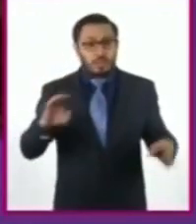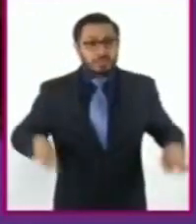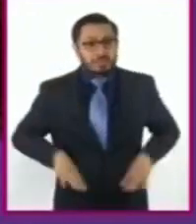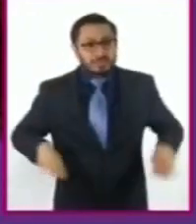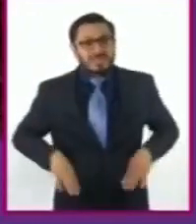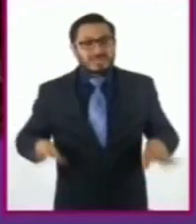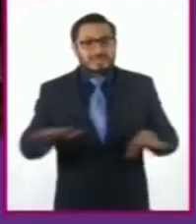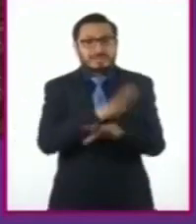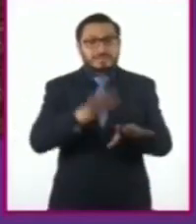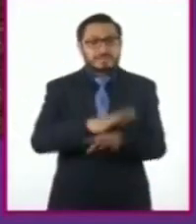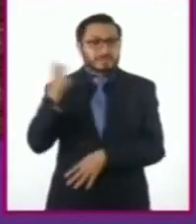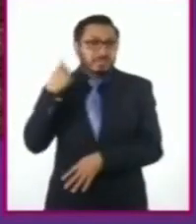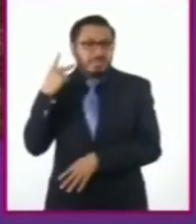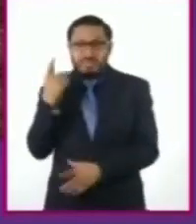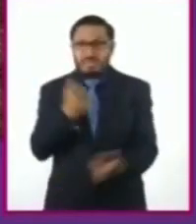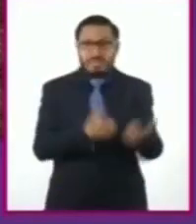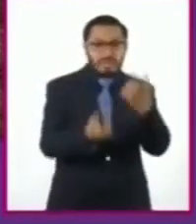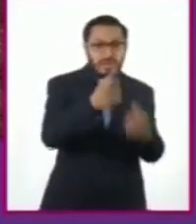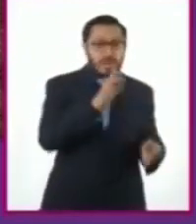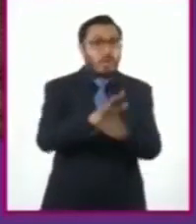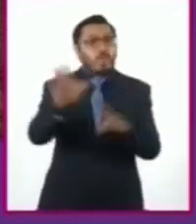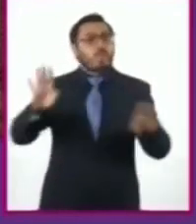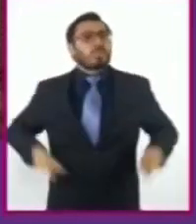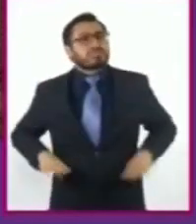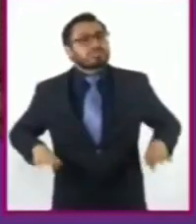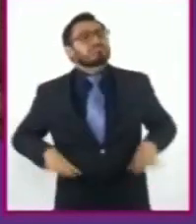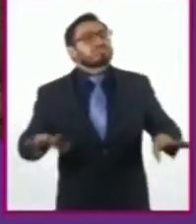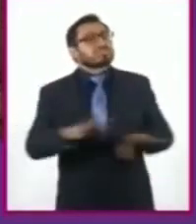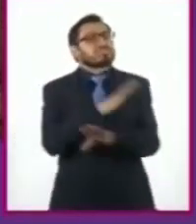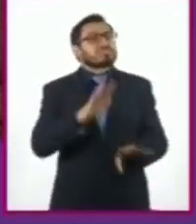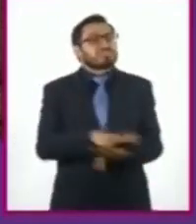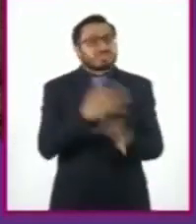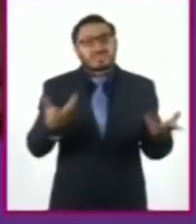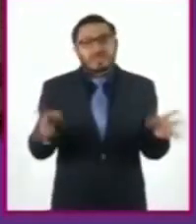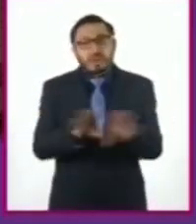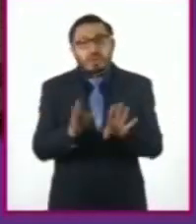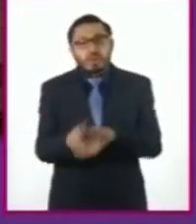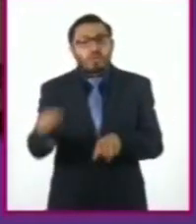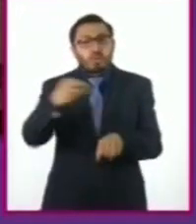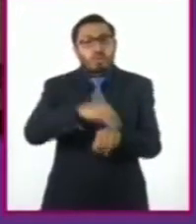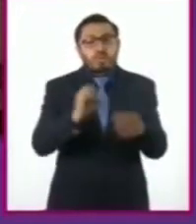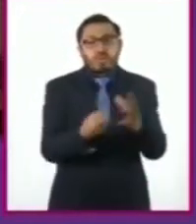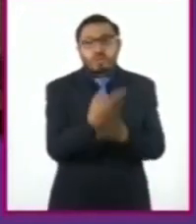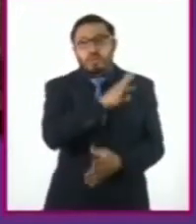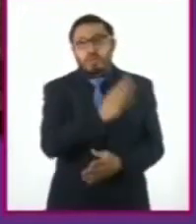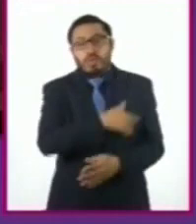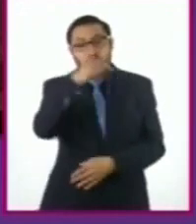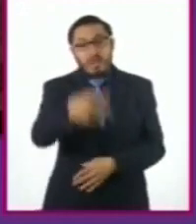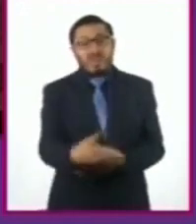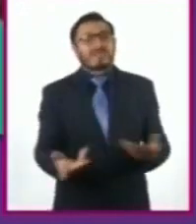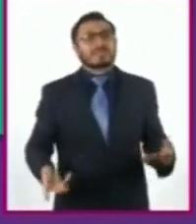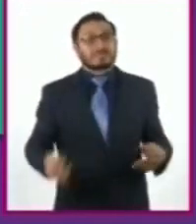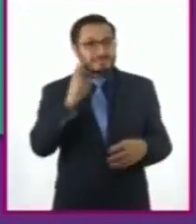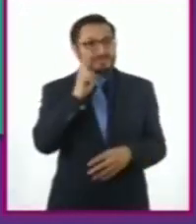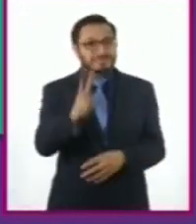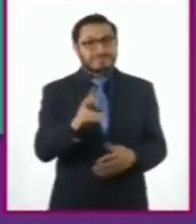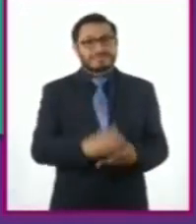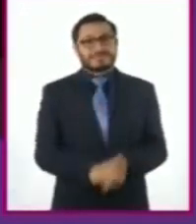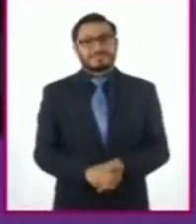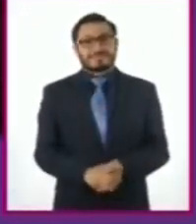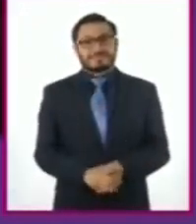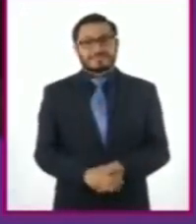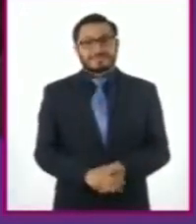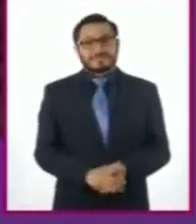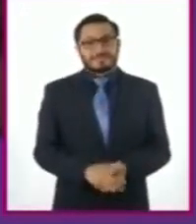y económicos. ¿Cuáles fueron esos cambios y cómo se instauraron en la Nueva España? Veámoslo.